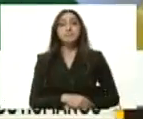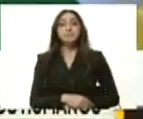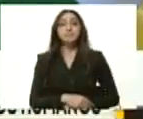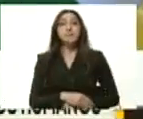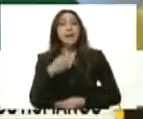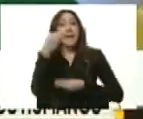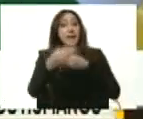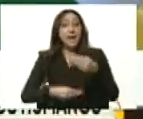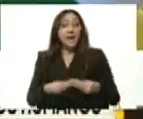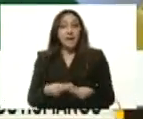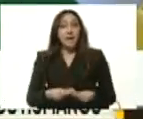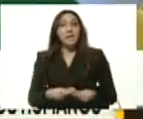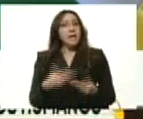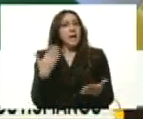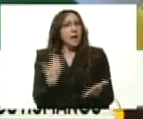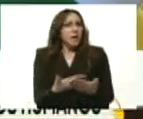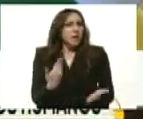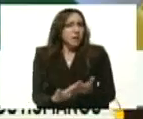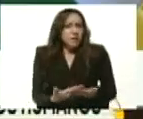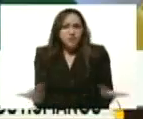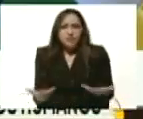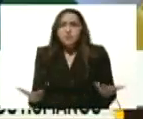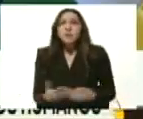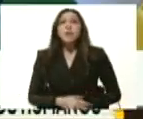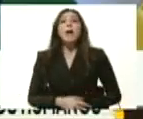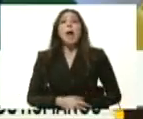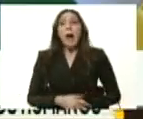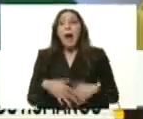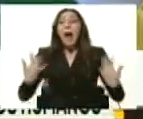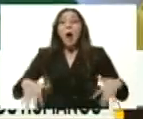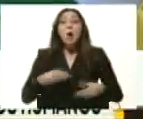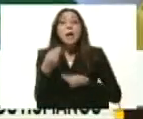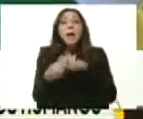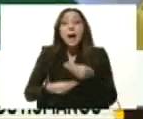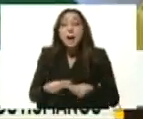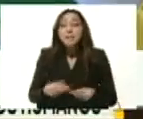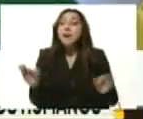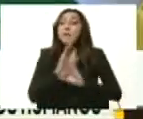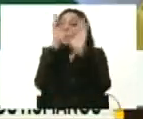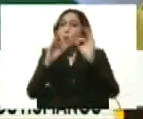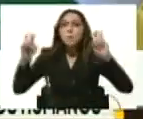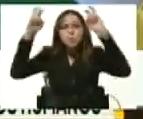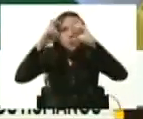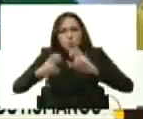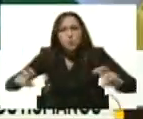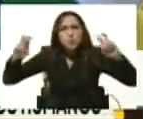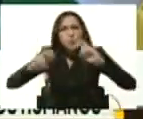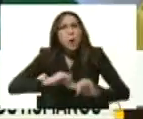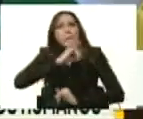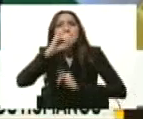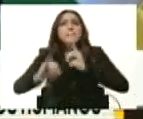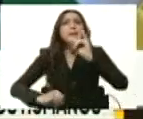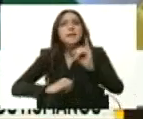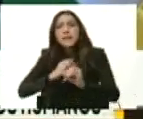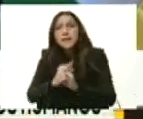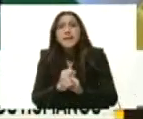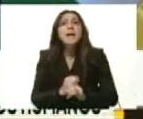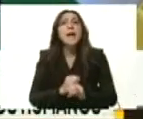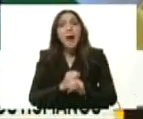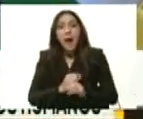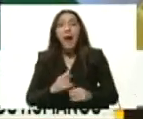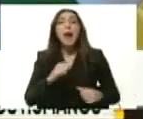Producto de esta constatación, recomendó con urgencia la creación de un mecanismo de investigación internacional independiente